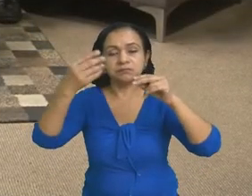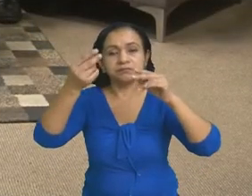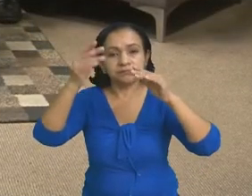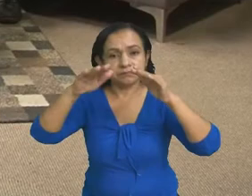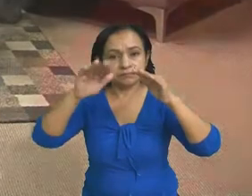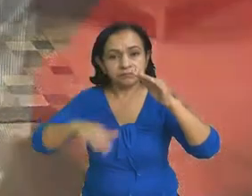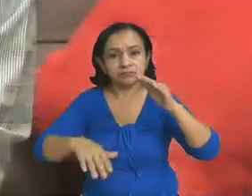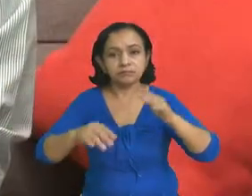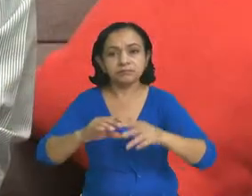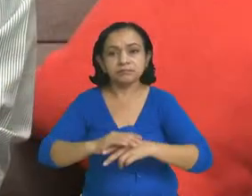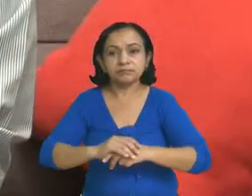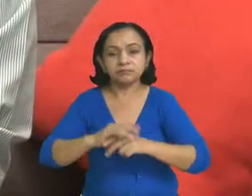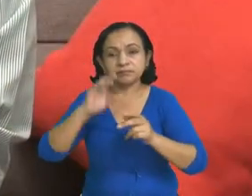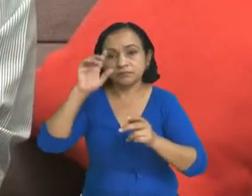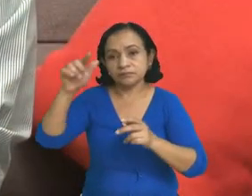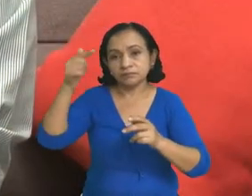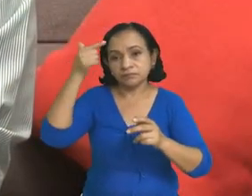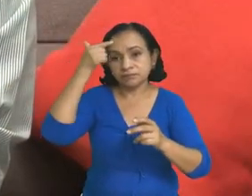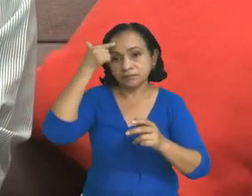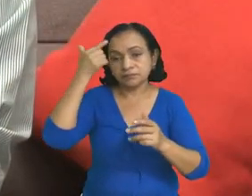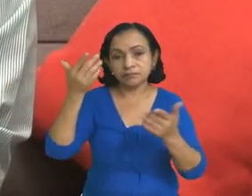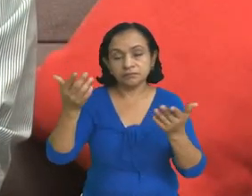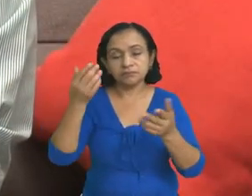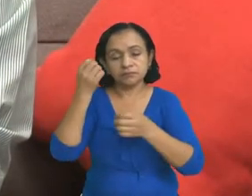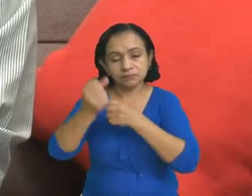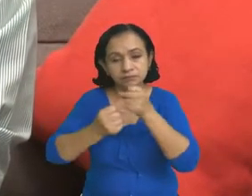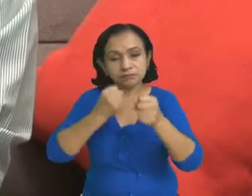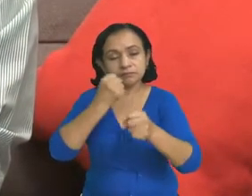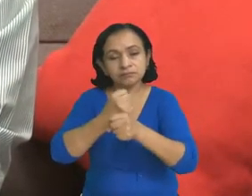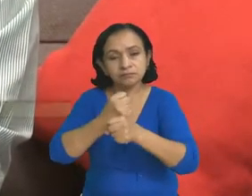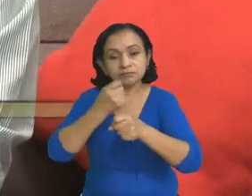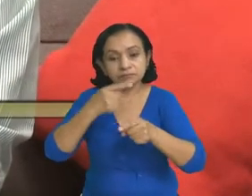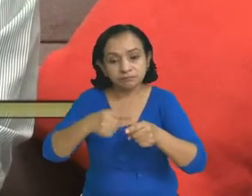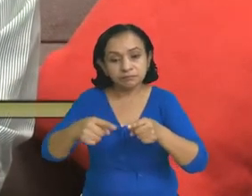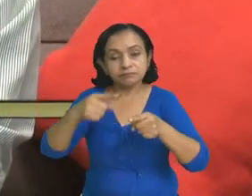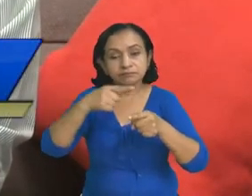que el gobierno estuvo subsidiando por muchos años